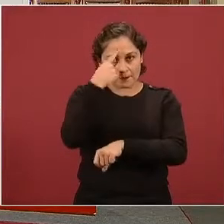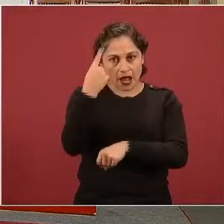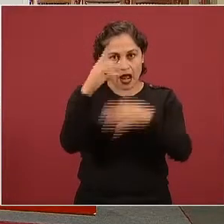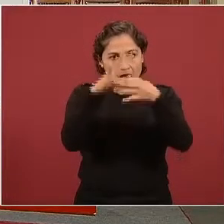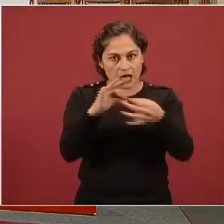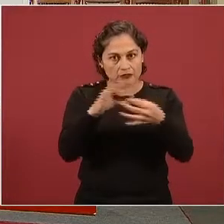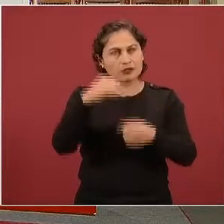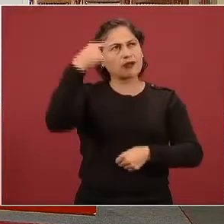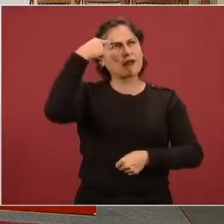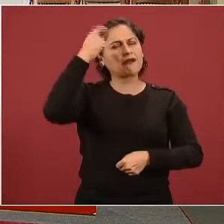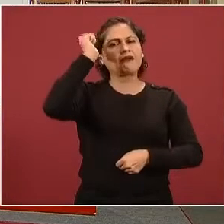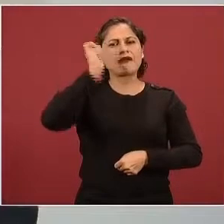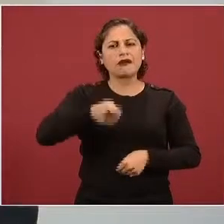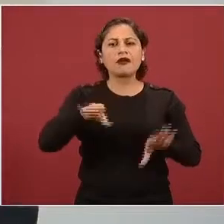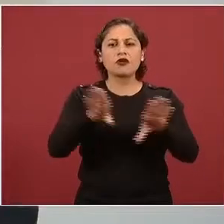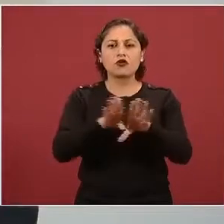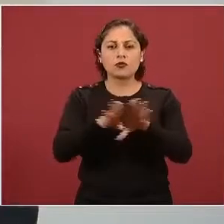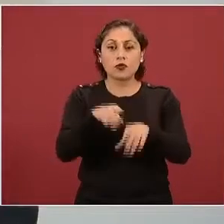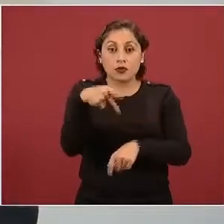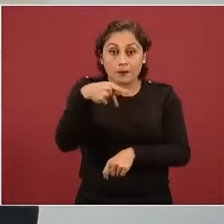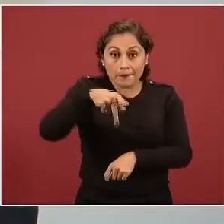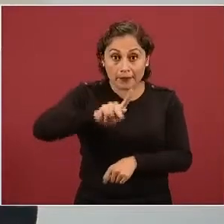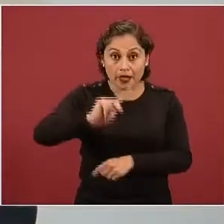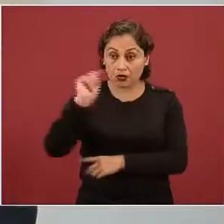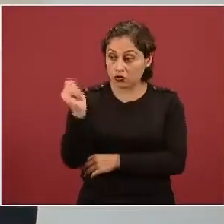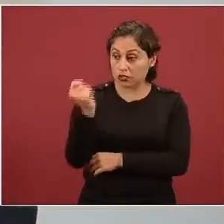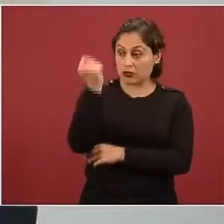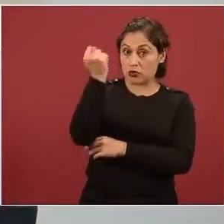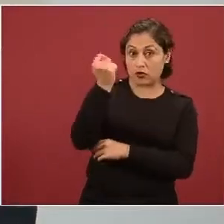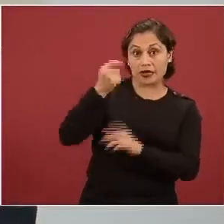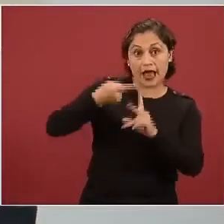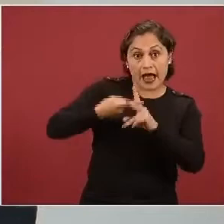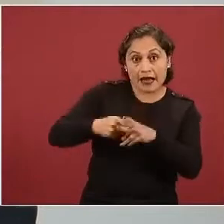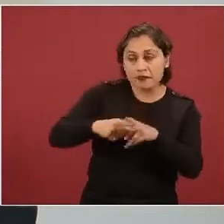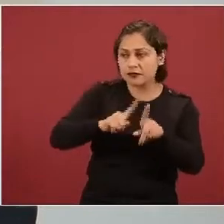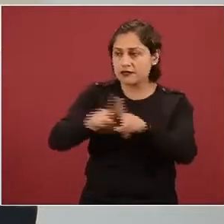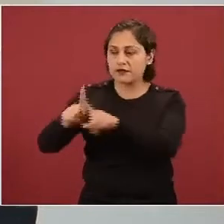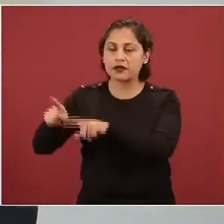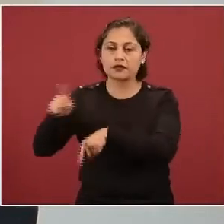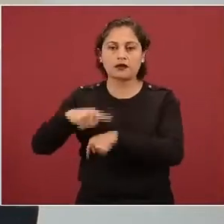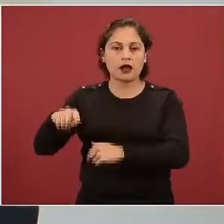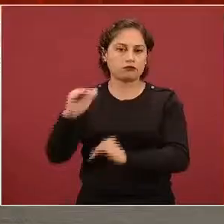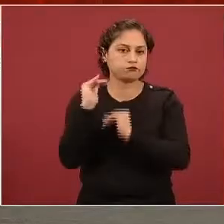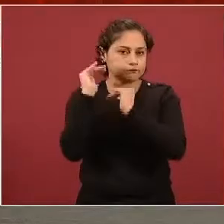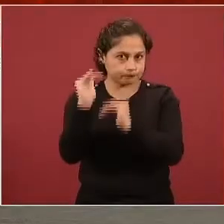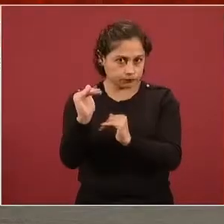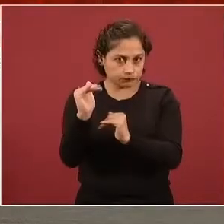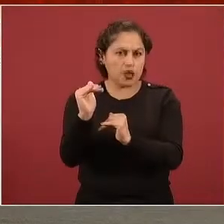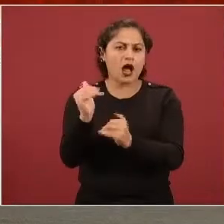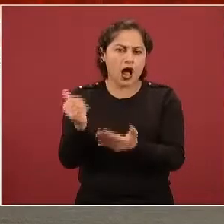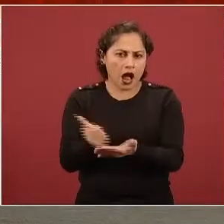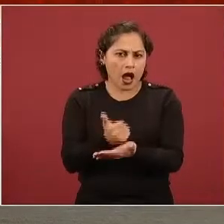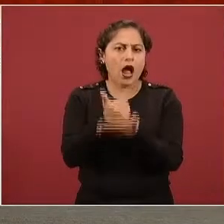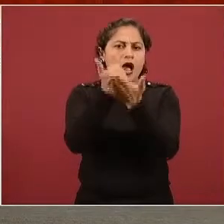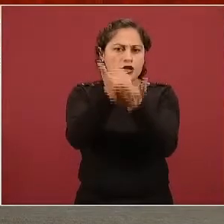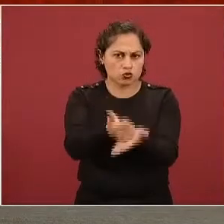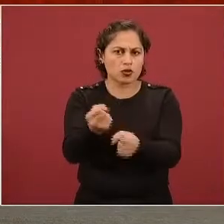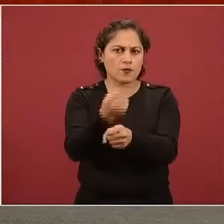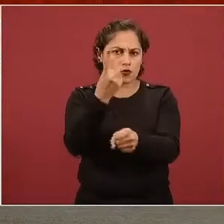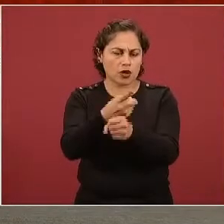Toda herramienta impone limitaciones, aunque también abre posibilidades. Los alumnos, por